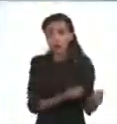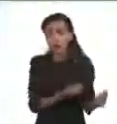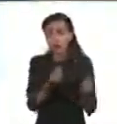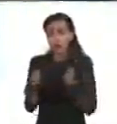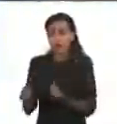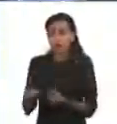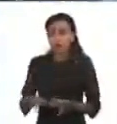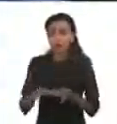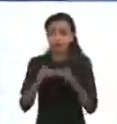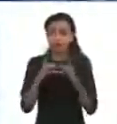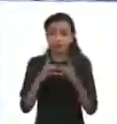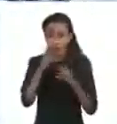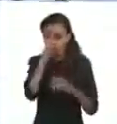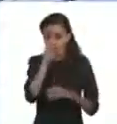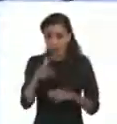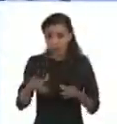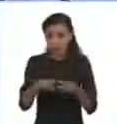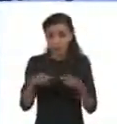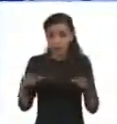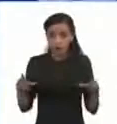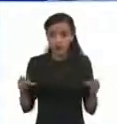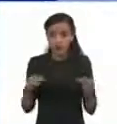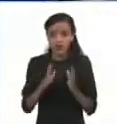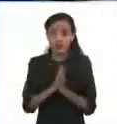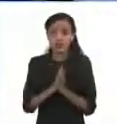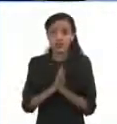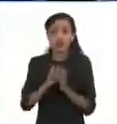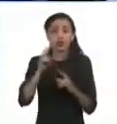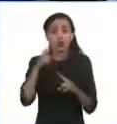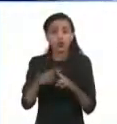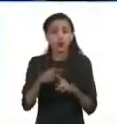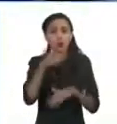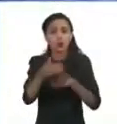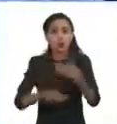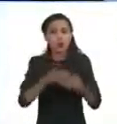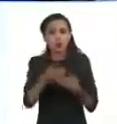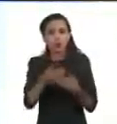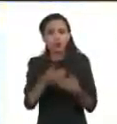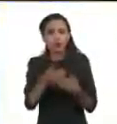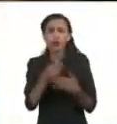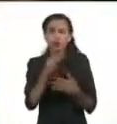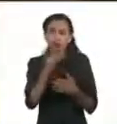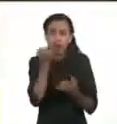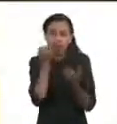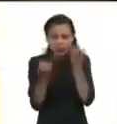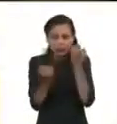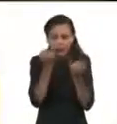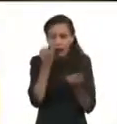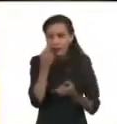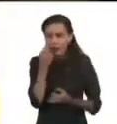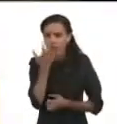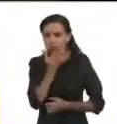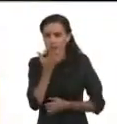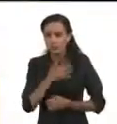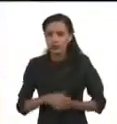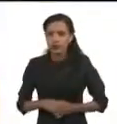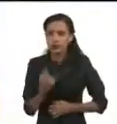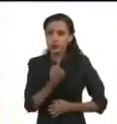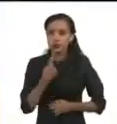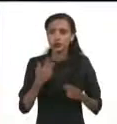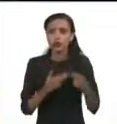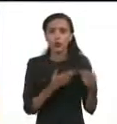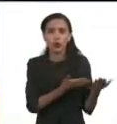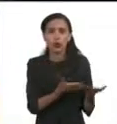morgue del hospital japonés en Santa Cruz de la Sierra para el proceso de identificación. Nosotros estamos rindiendo homenaje a un